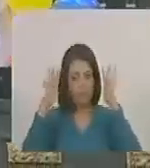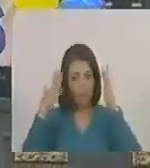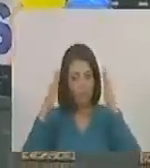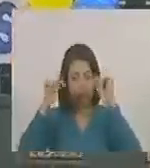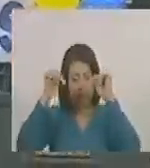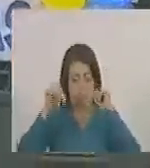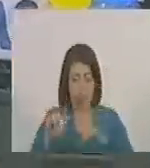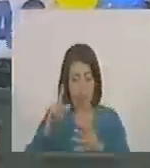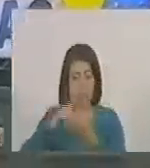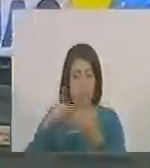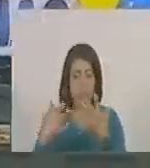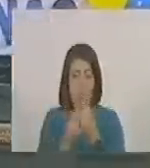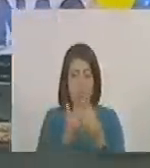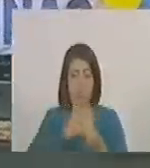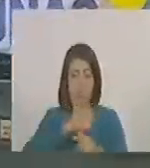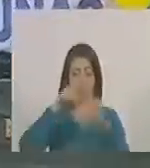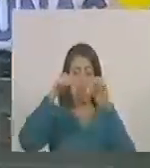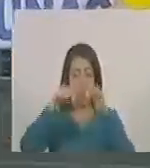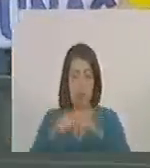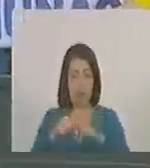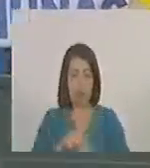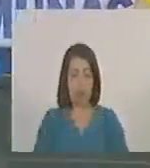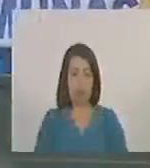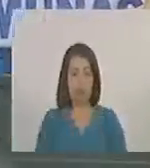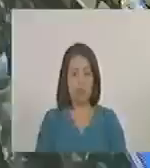presencia aquí con nosotros el día de hoy.